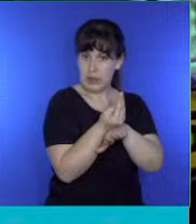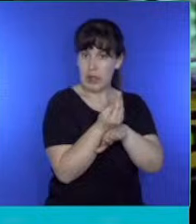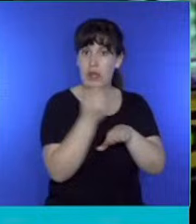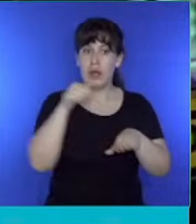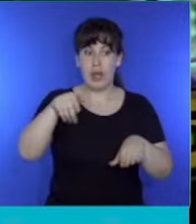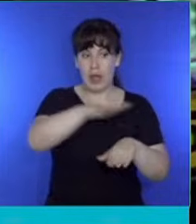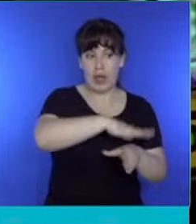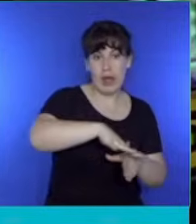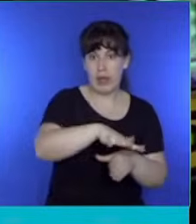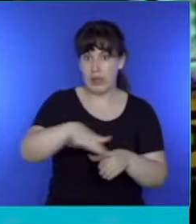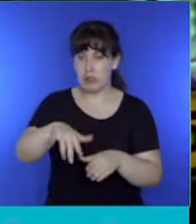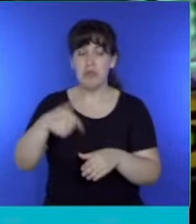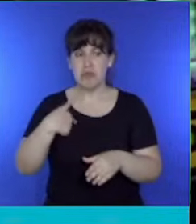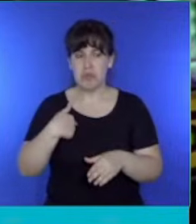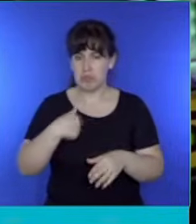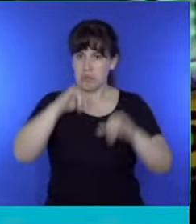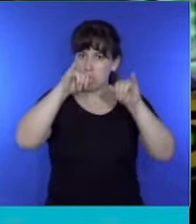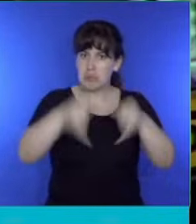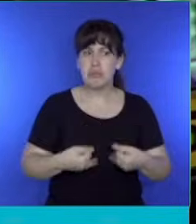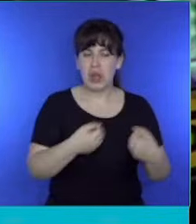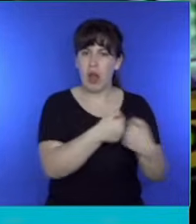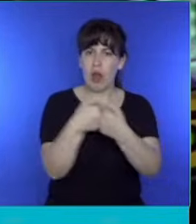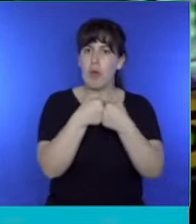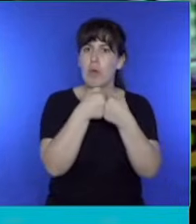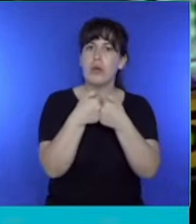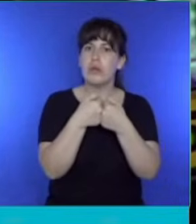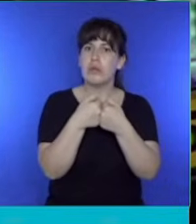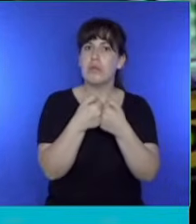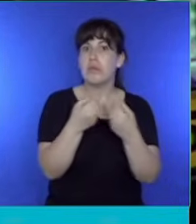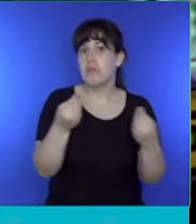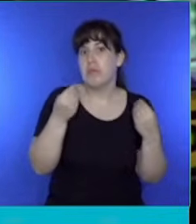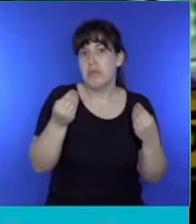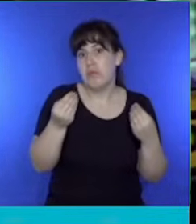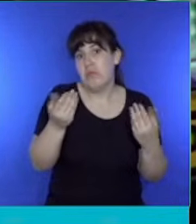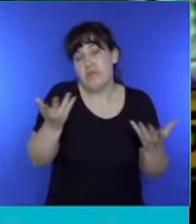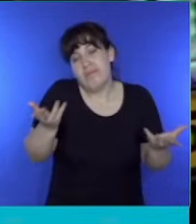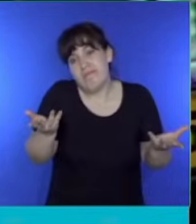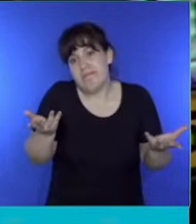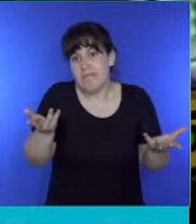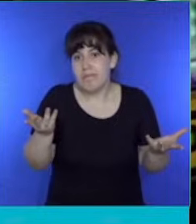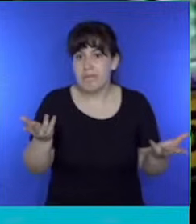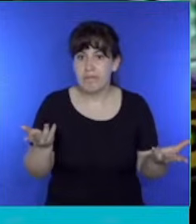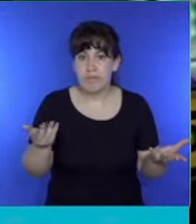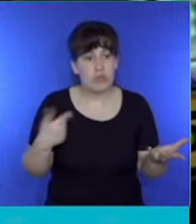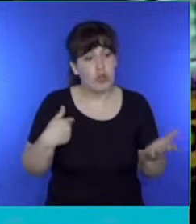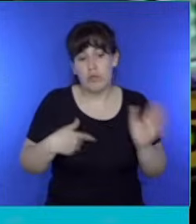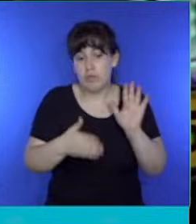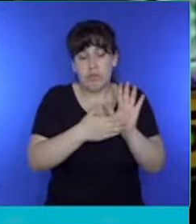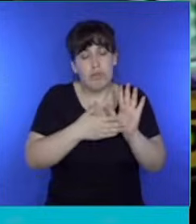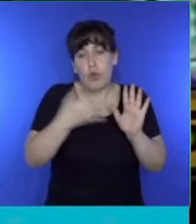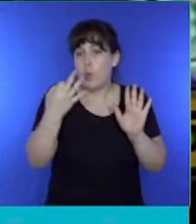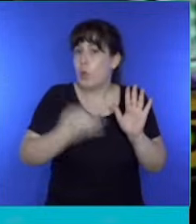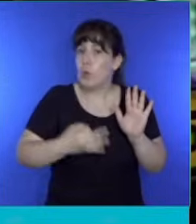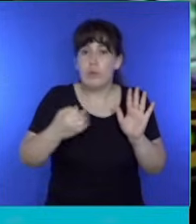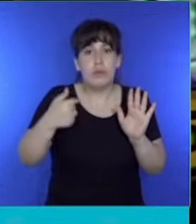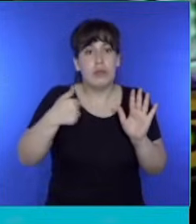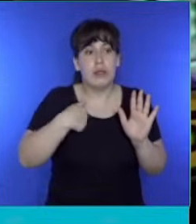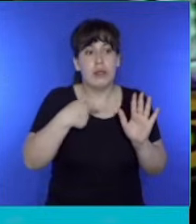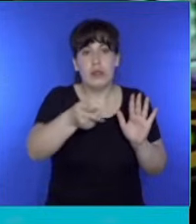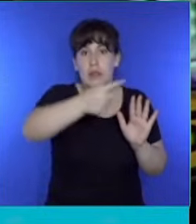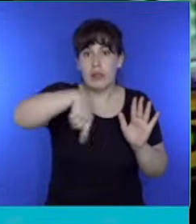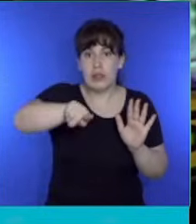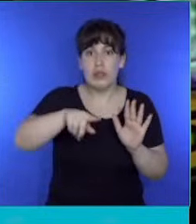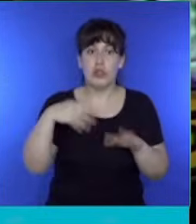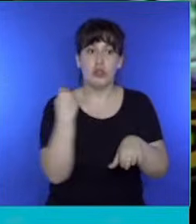sectores, acepté ese acuerdo porque no hacía ni más ni menos que cumplir con lo que pedían